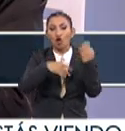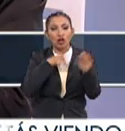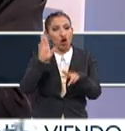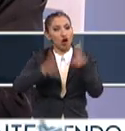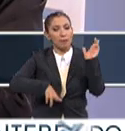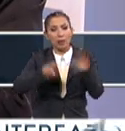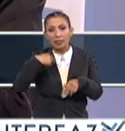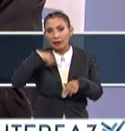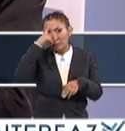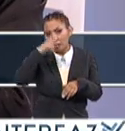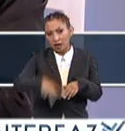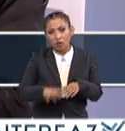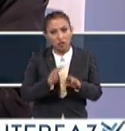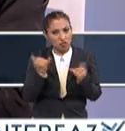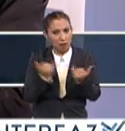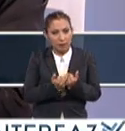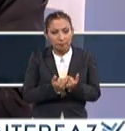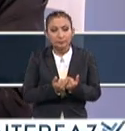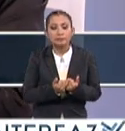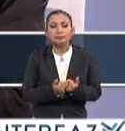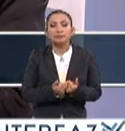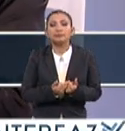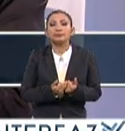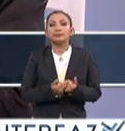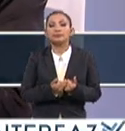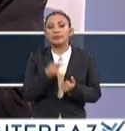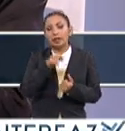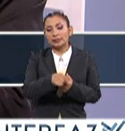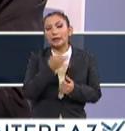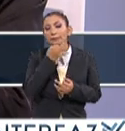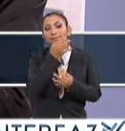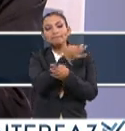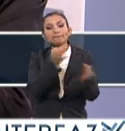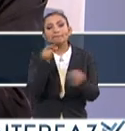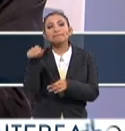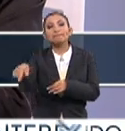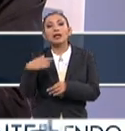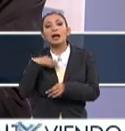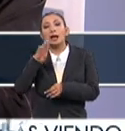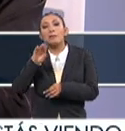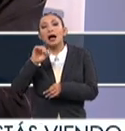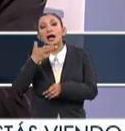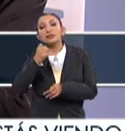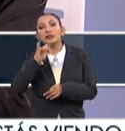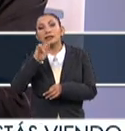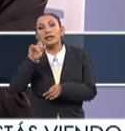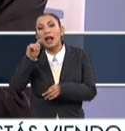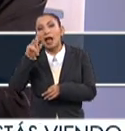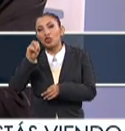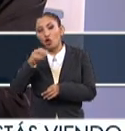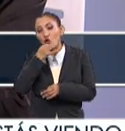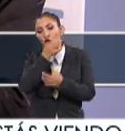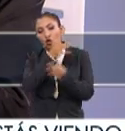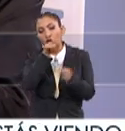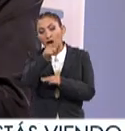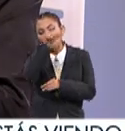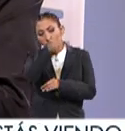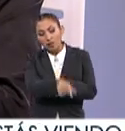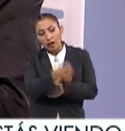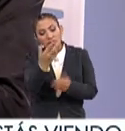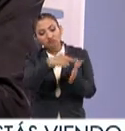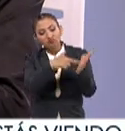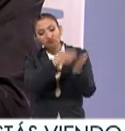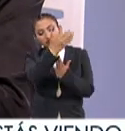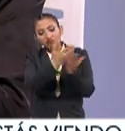las normales del país. Y se difunde sobre todo en los bachilleratos, ¿no? Nuestro perfil de